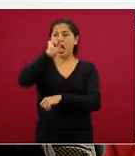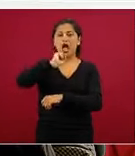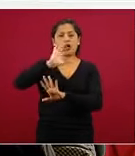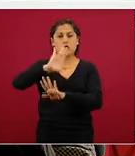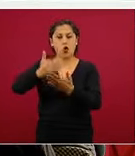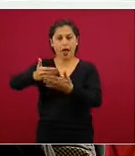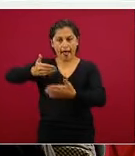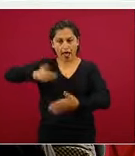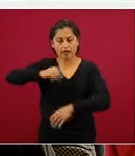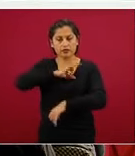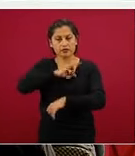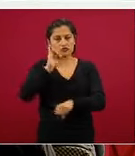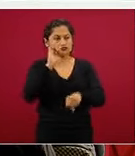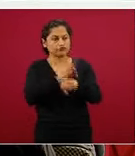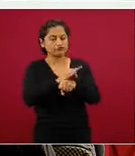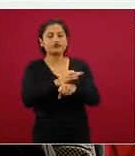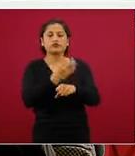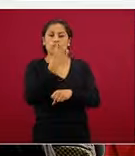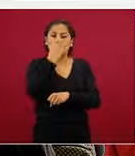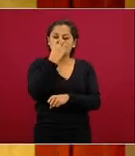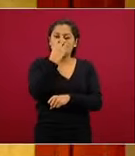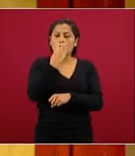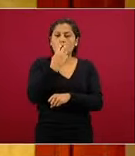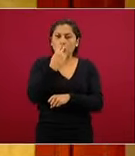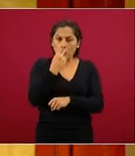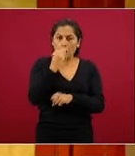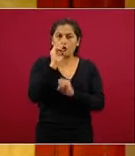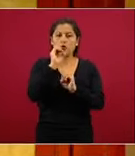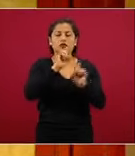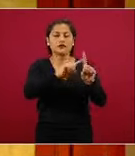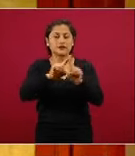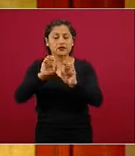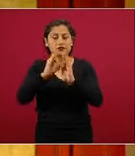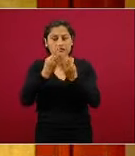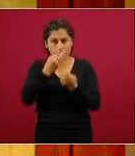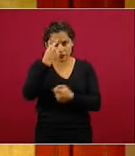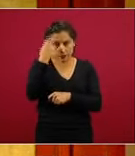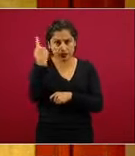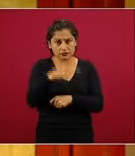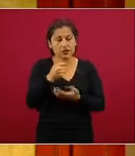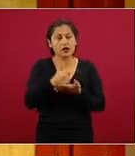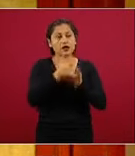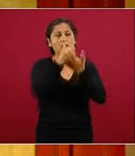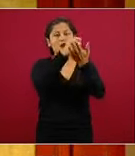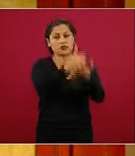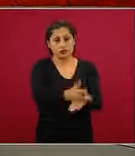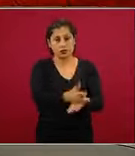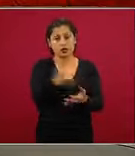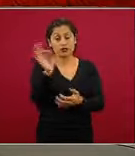eso se hace de manera temprana, aumenta la probabilidad de que COVID no sea una enfermedad